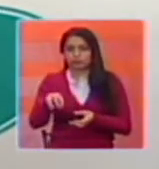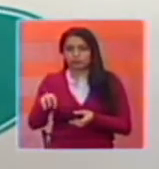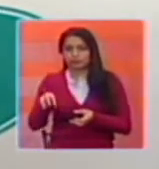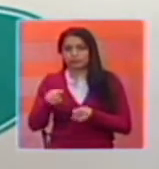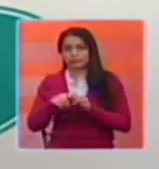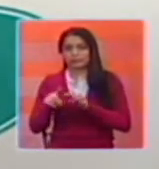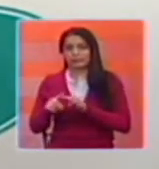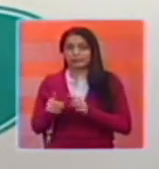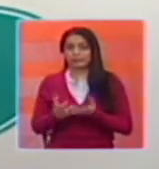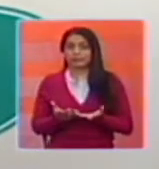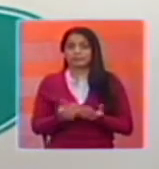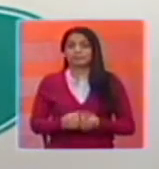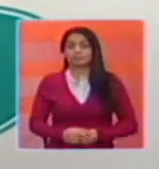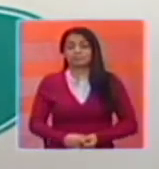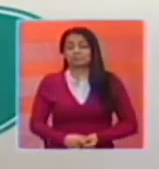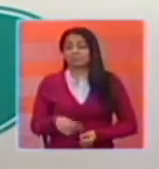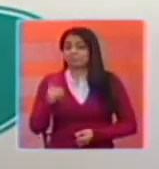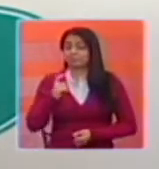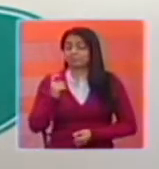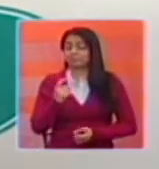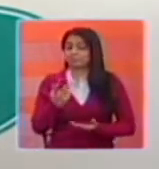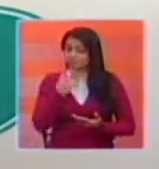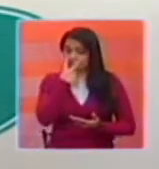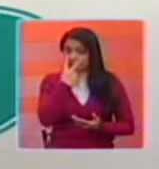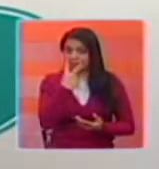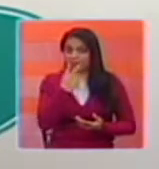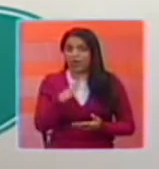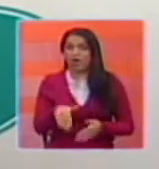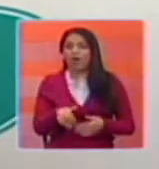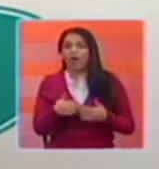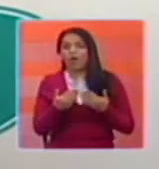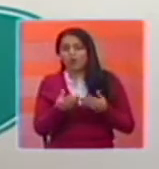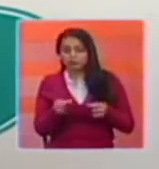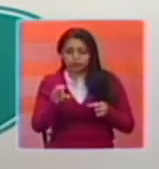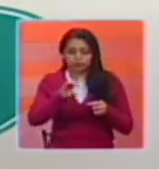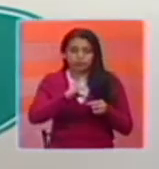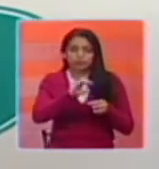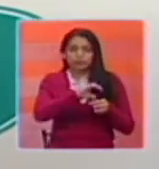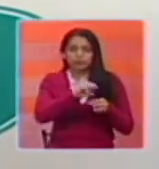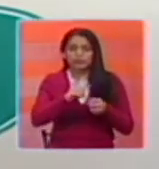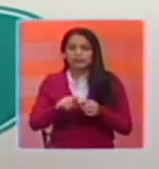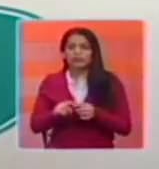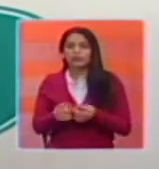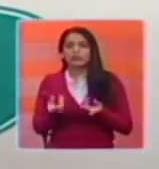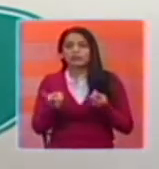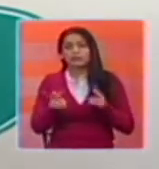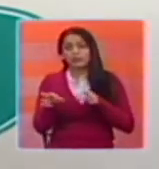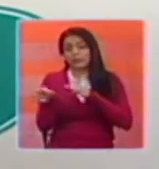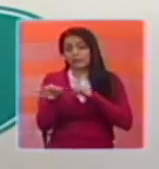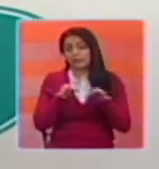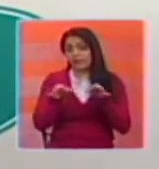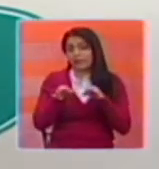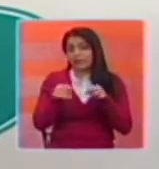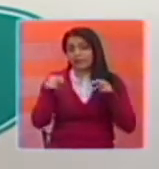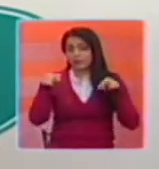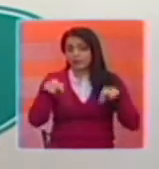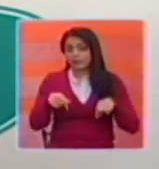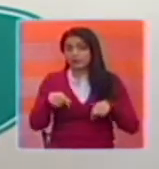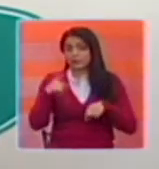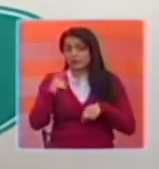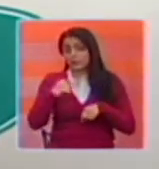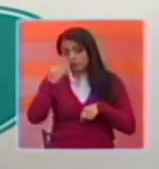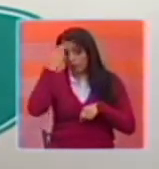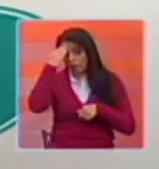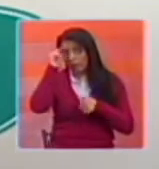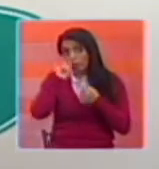importante no solo para que ustedes vean la preparación, sino que también vean varios tips que nosotros debemos saber